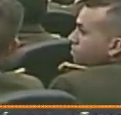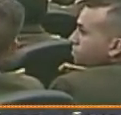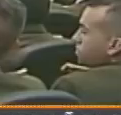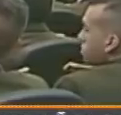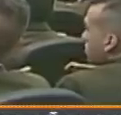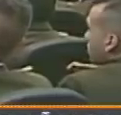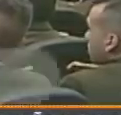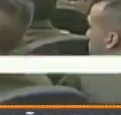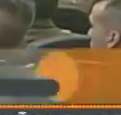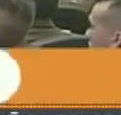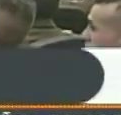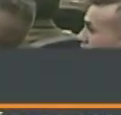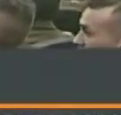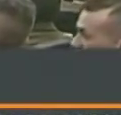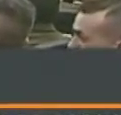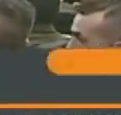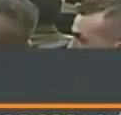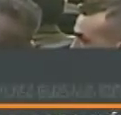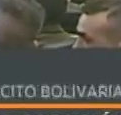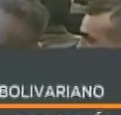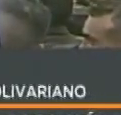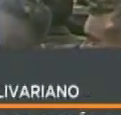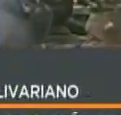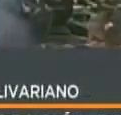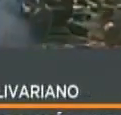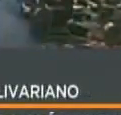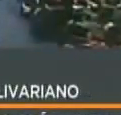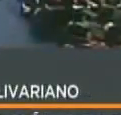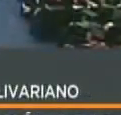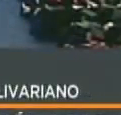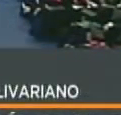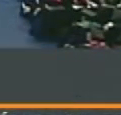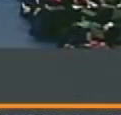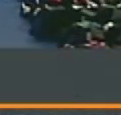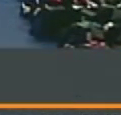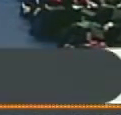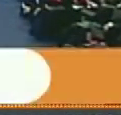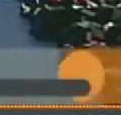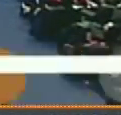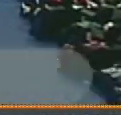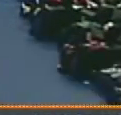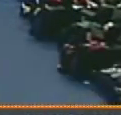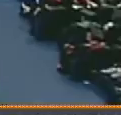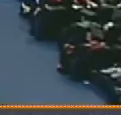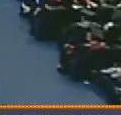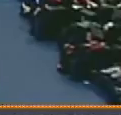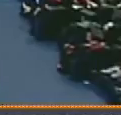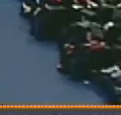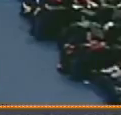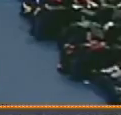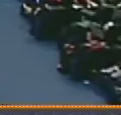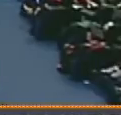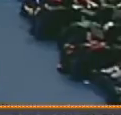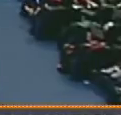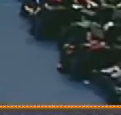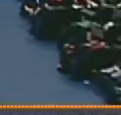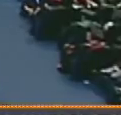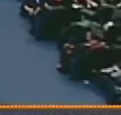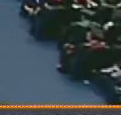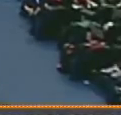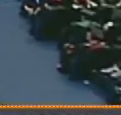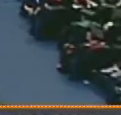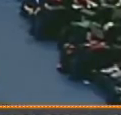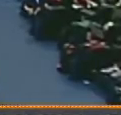de la Universidad Militar Bolivariana de Venezuela, un acto que se está desarrollando en el Teatro de la Academia Militar del Ejército Bolivariano y que cuenta